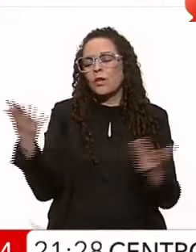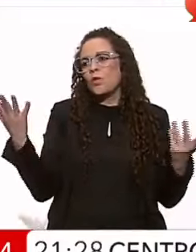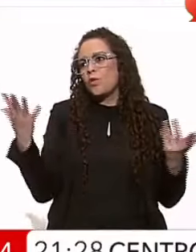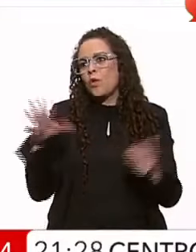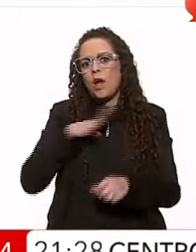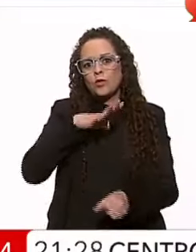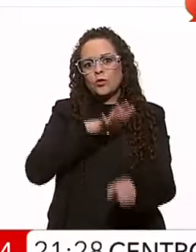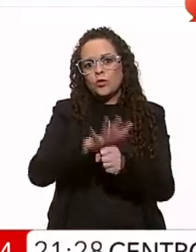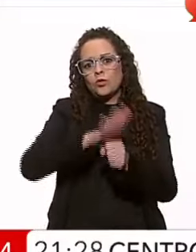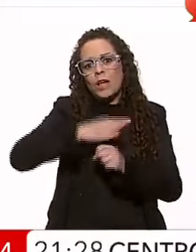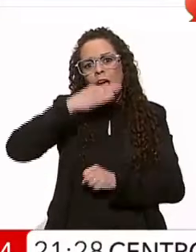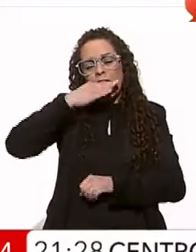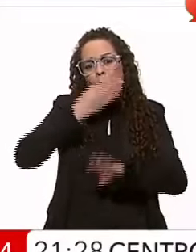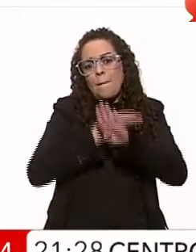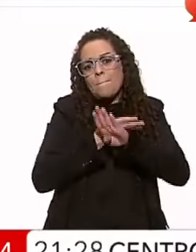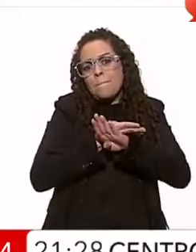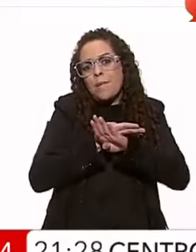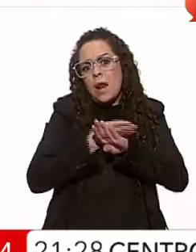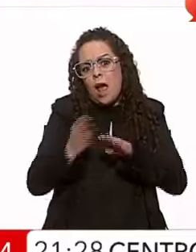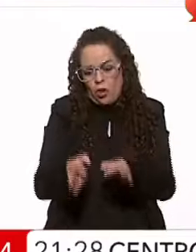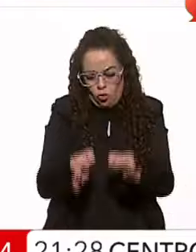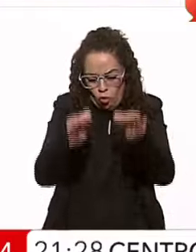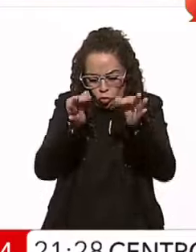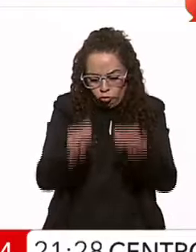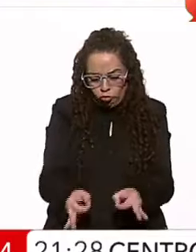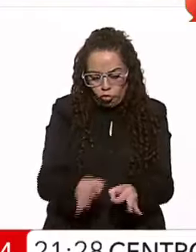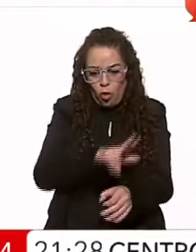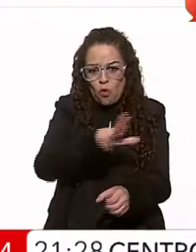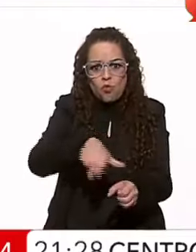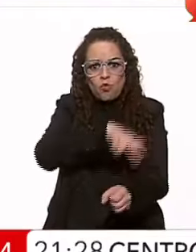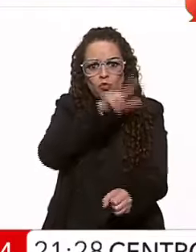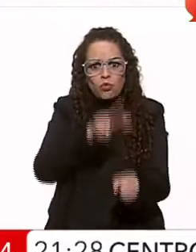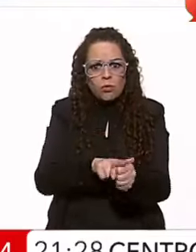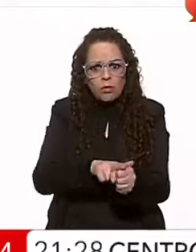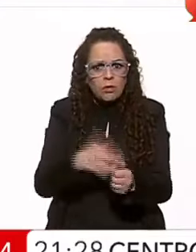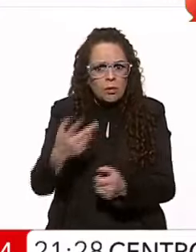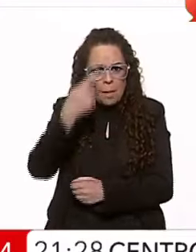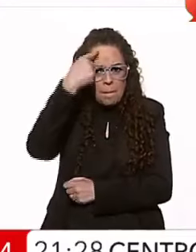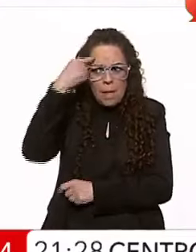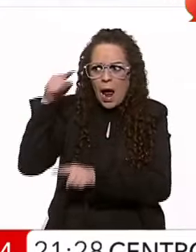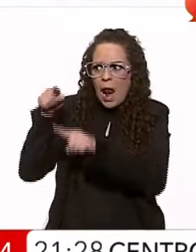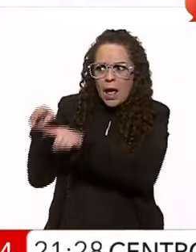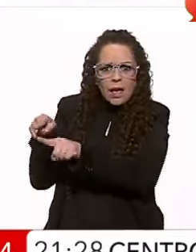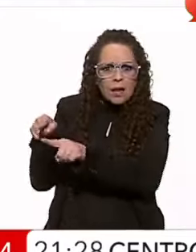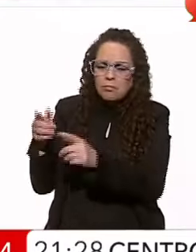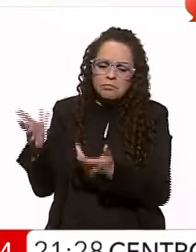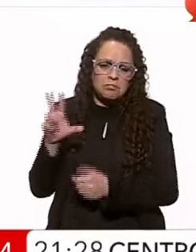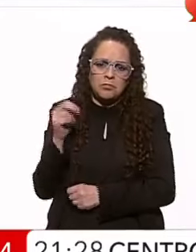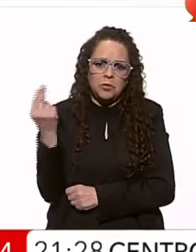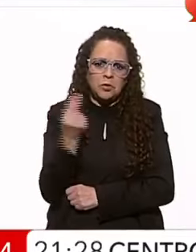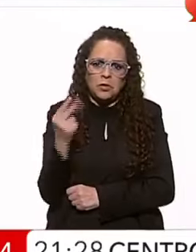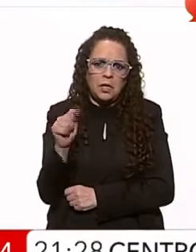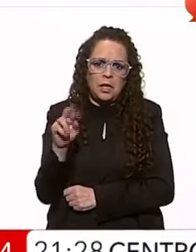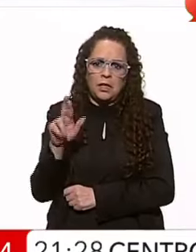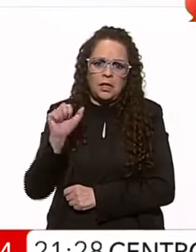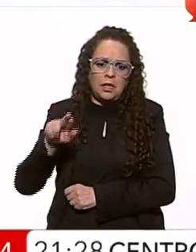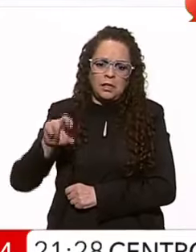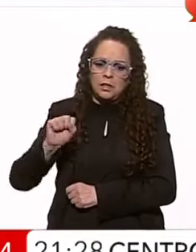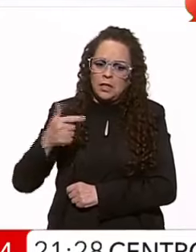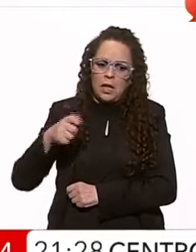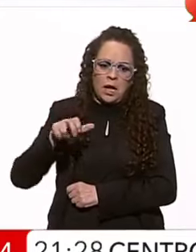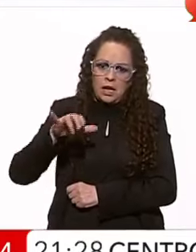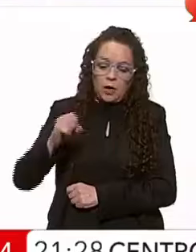blanco, no transgénico, entonces no tenemos para qué tener los transgénicos en maíz. Hay otros puntos